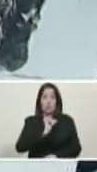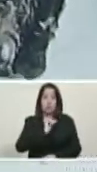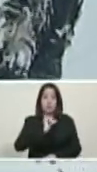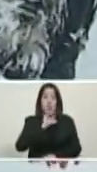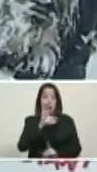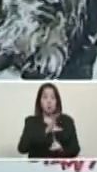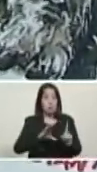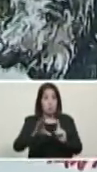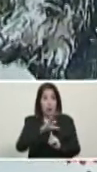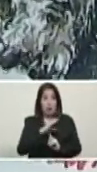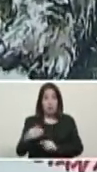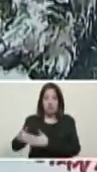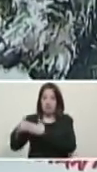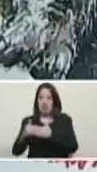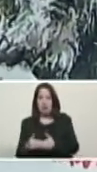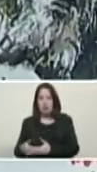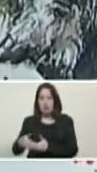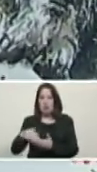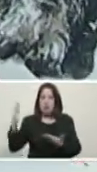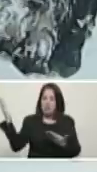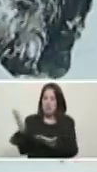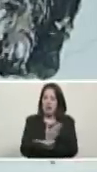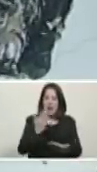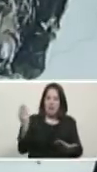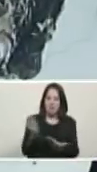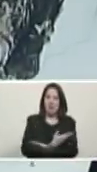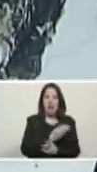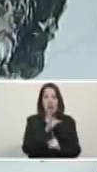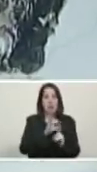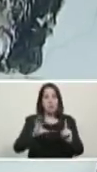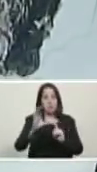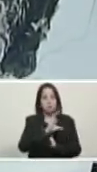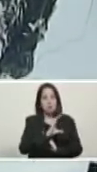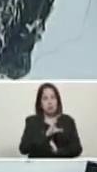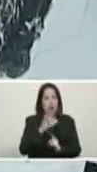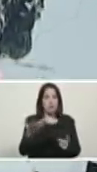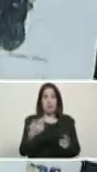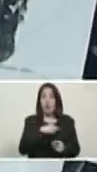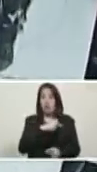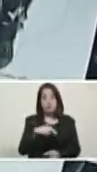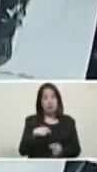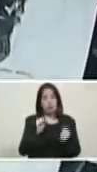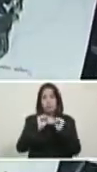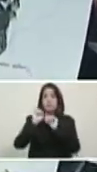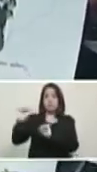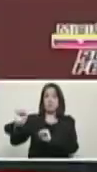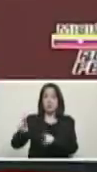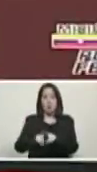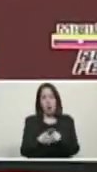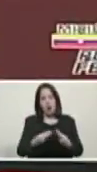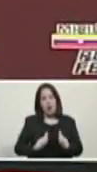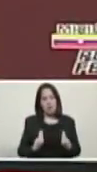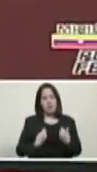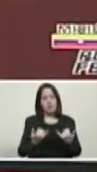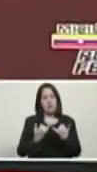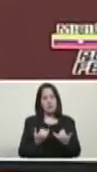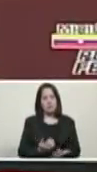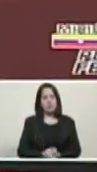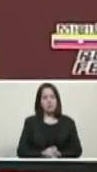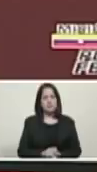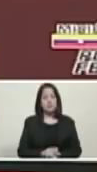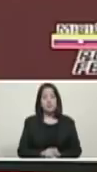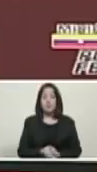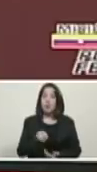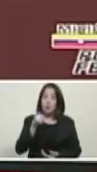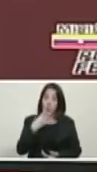quiere destruir nuestra identidad cultura para luego y por nosotros pero nosotros la defenderemos como a la vida misma muy bien excelente